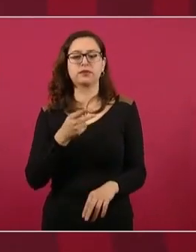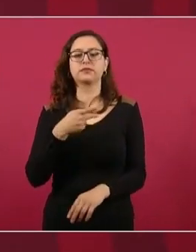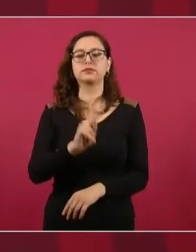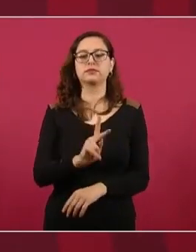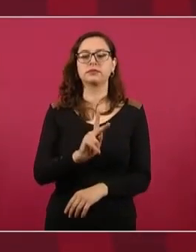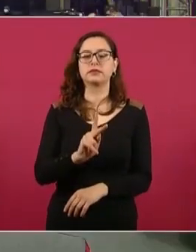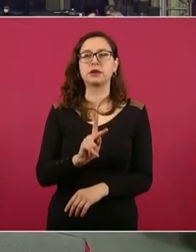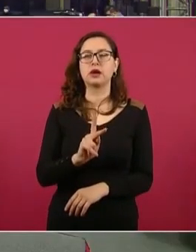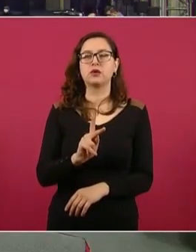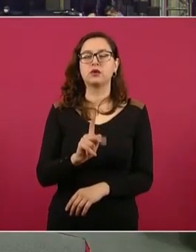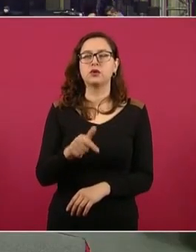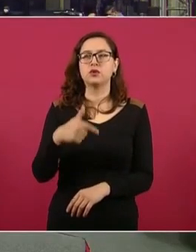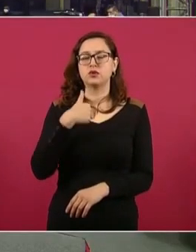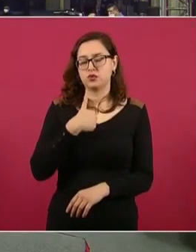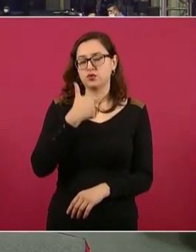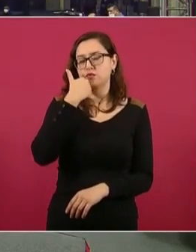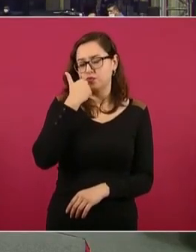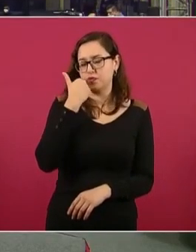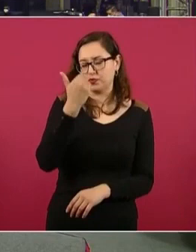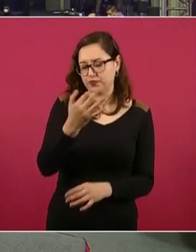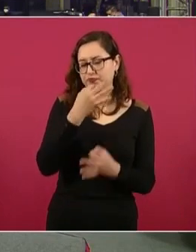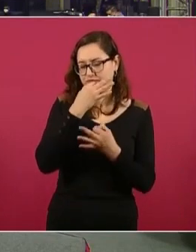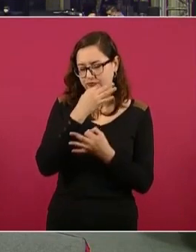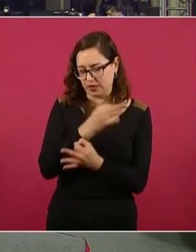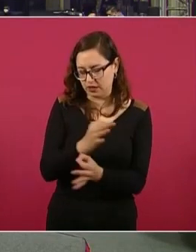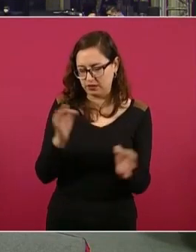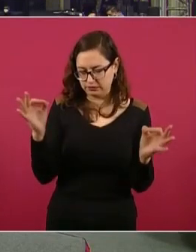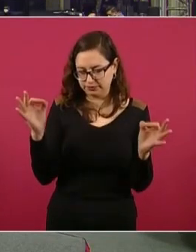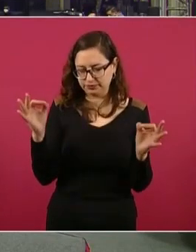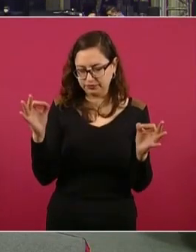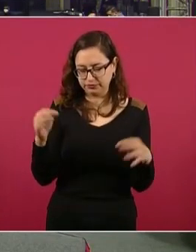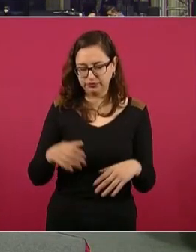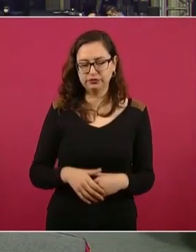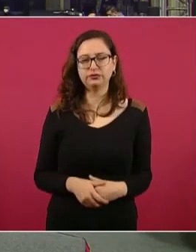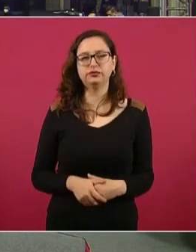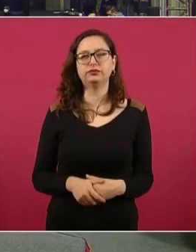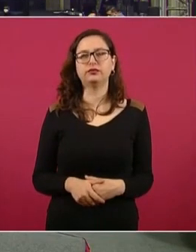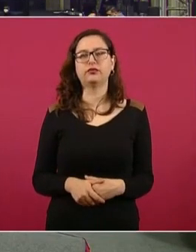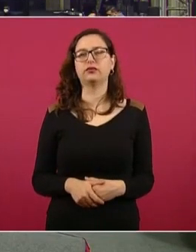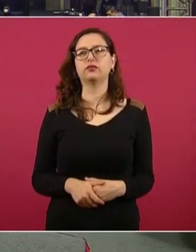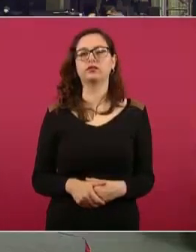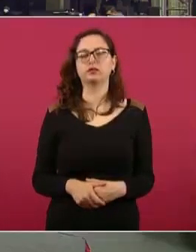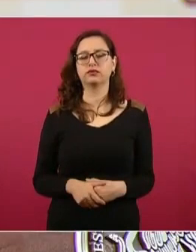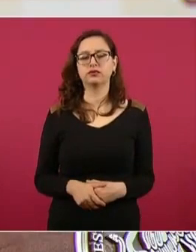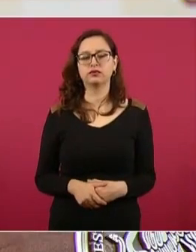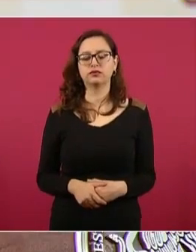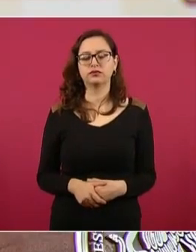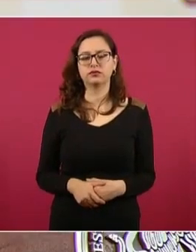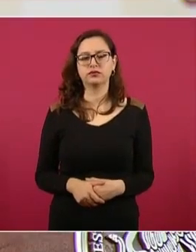decirles que lo principal es que podamos